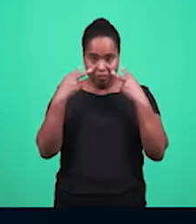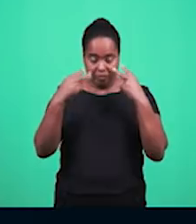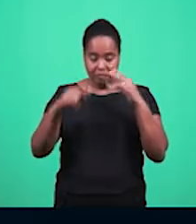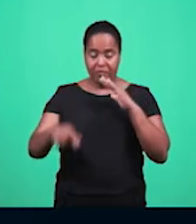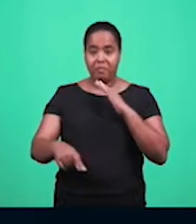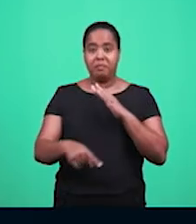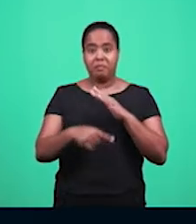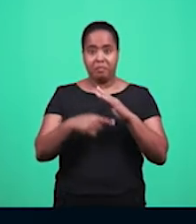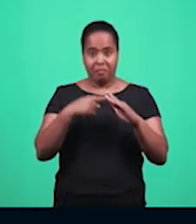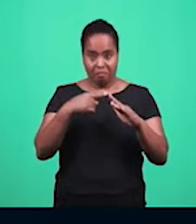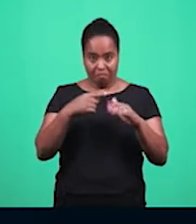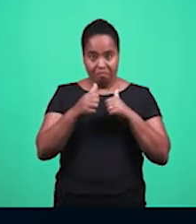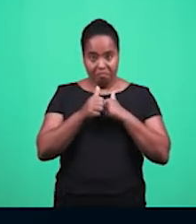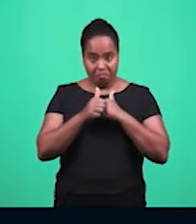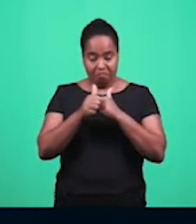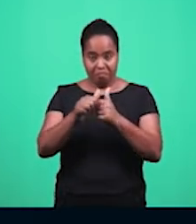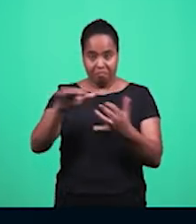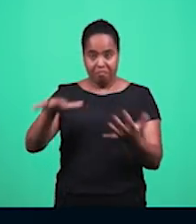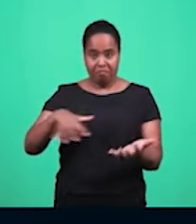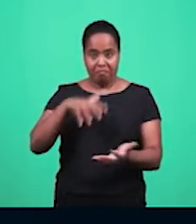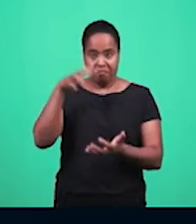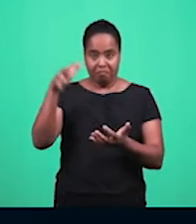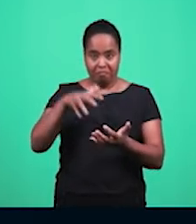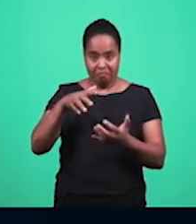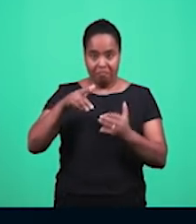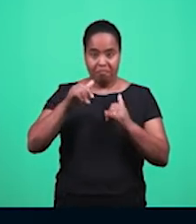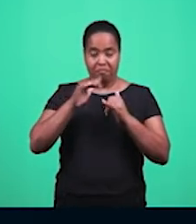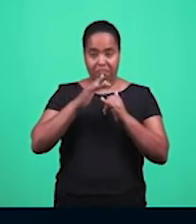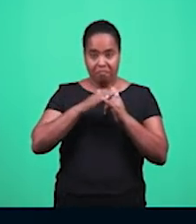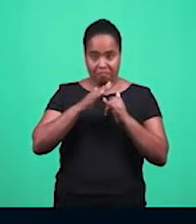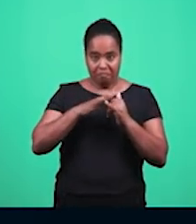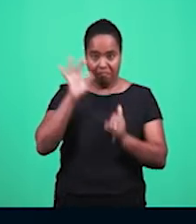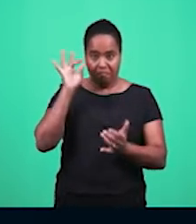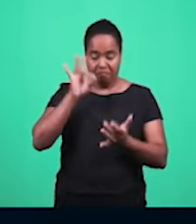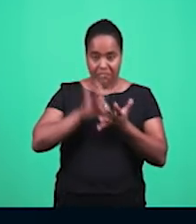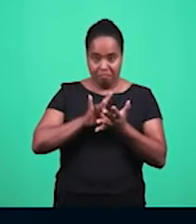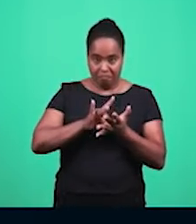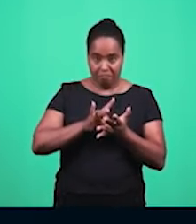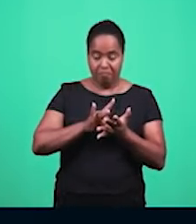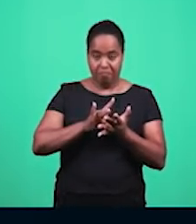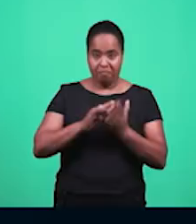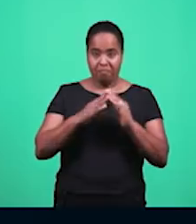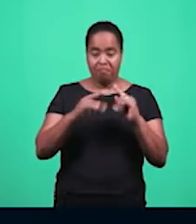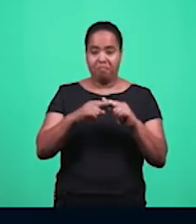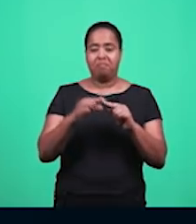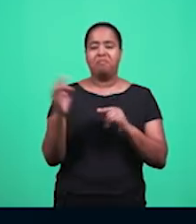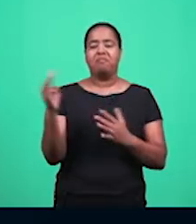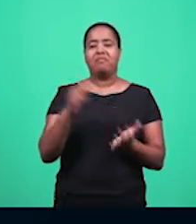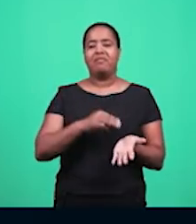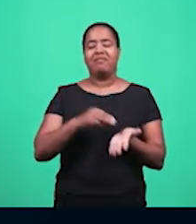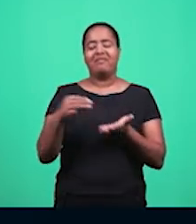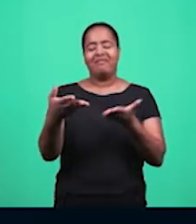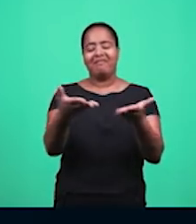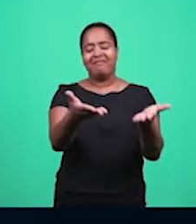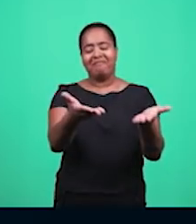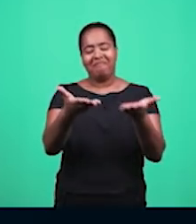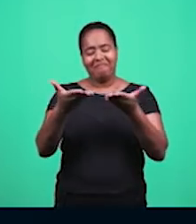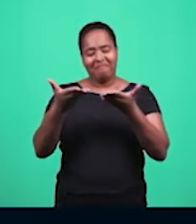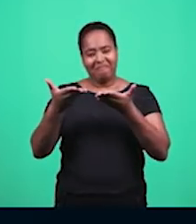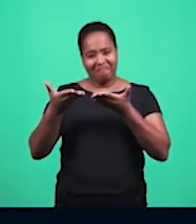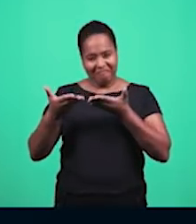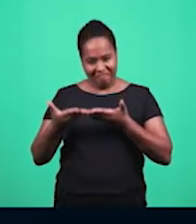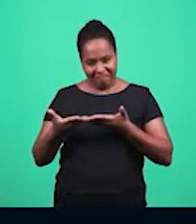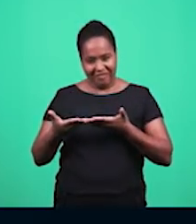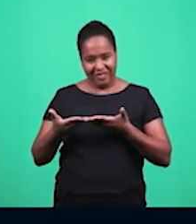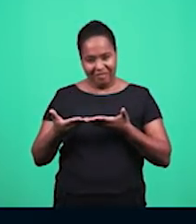vez acompañando esta transmisión por los canales oficiales de la iglesia cristiana maranatha queremos darles las